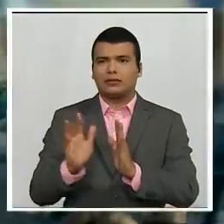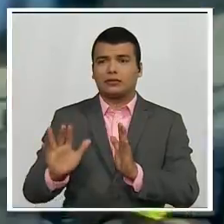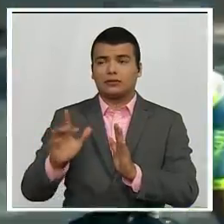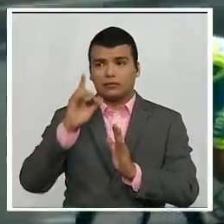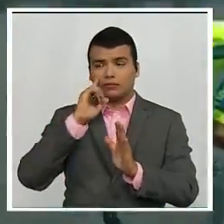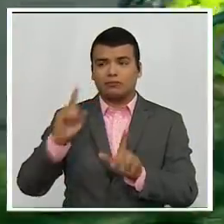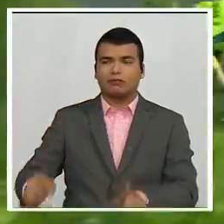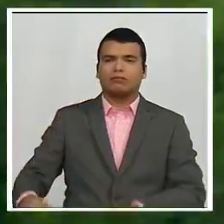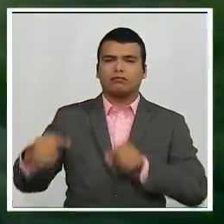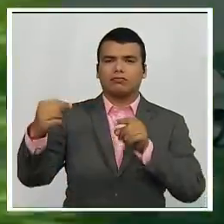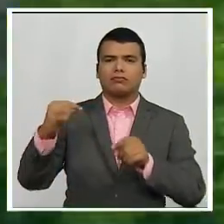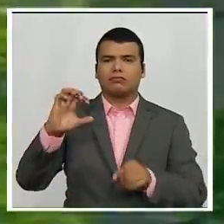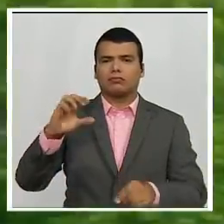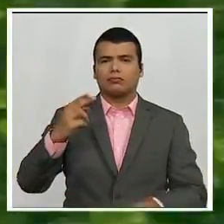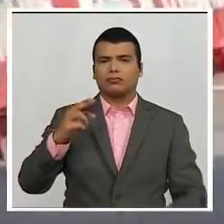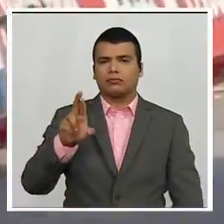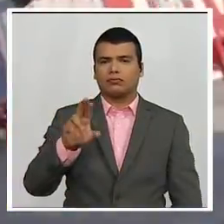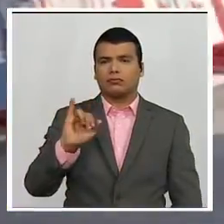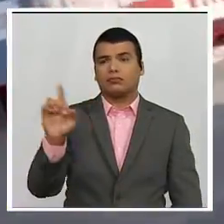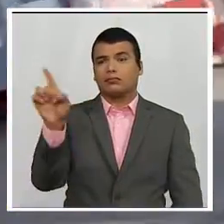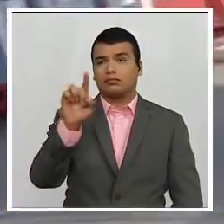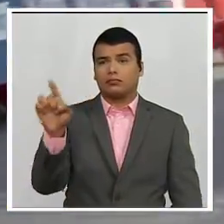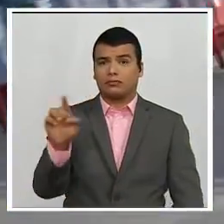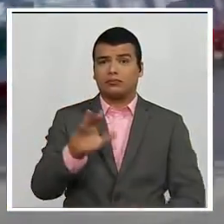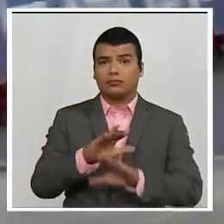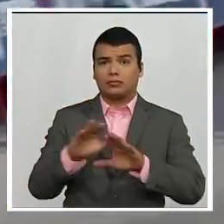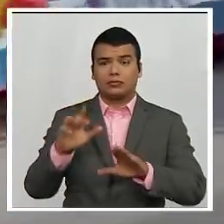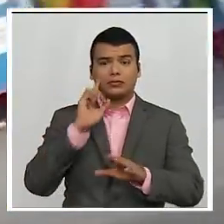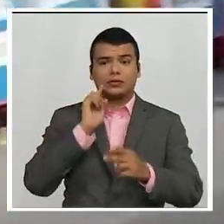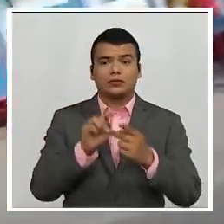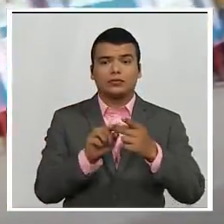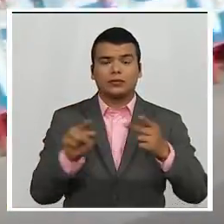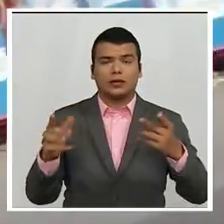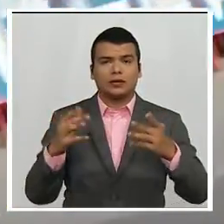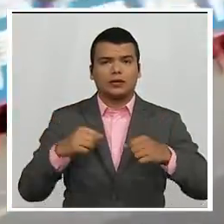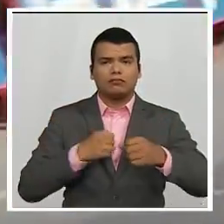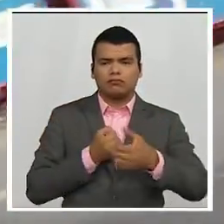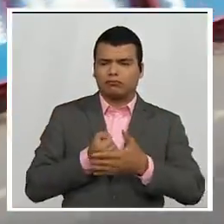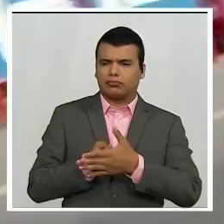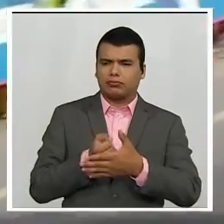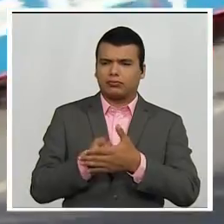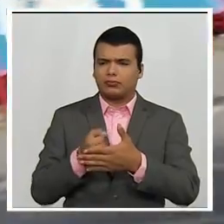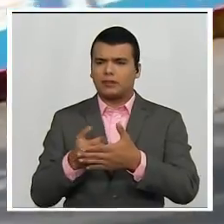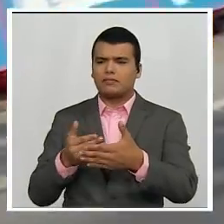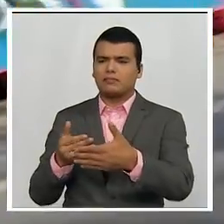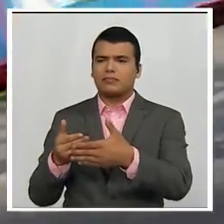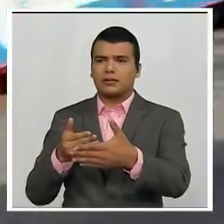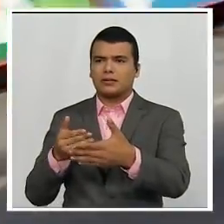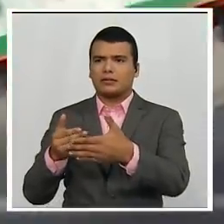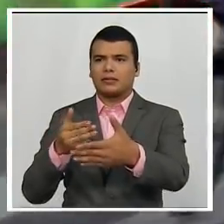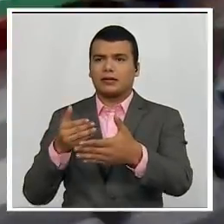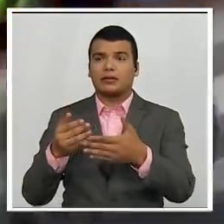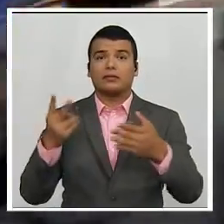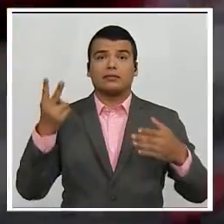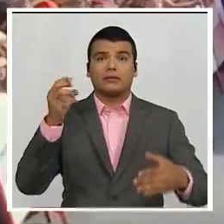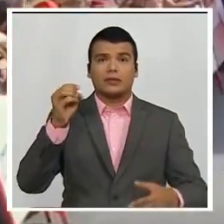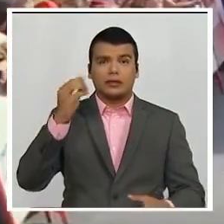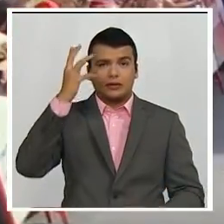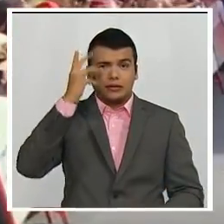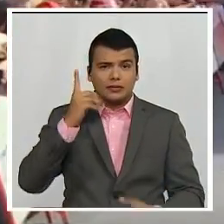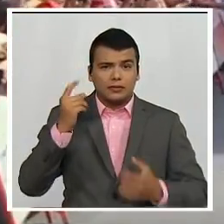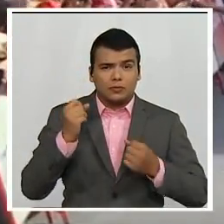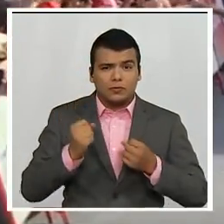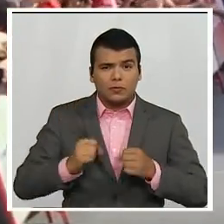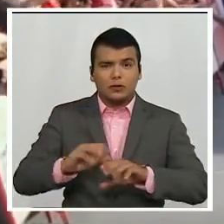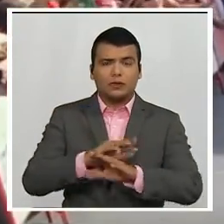rival chris froome se espera esta última semana mantenga esa distancia y que los 20 días de esfuerzos se